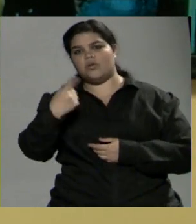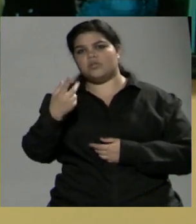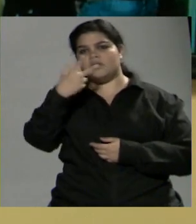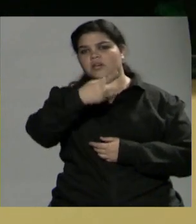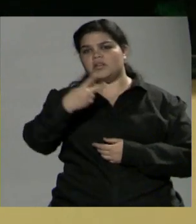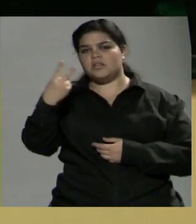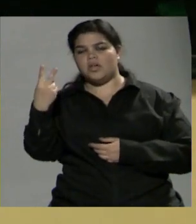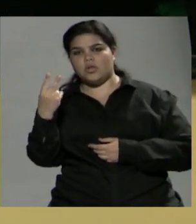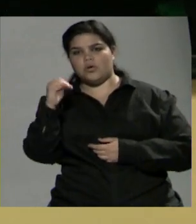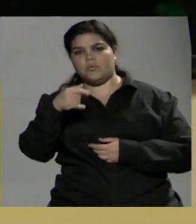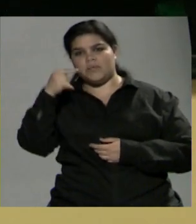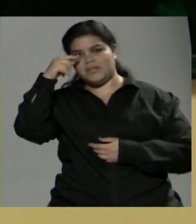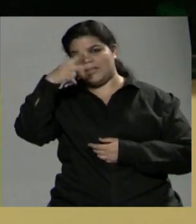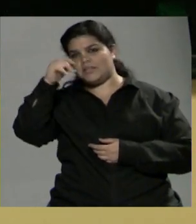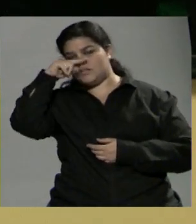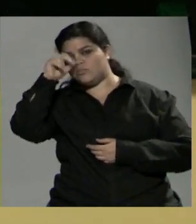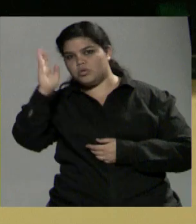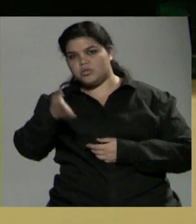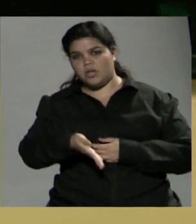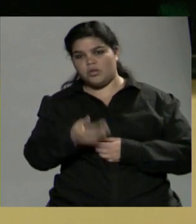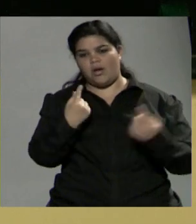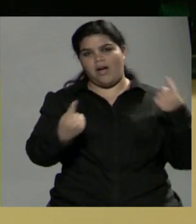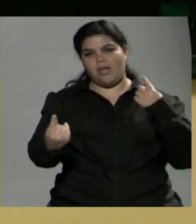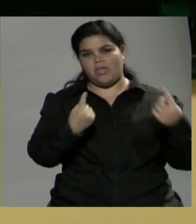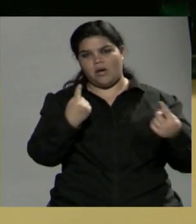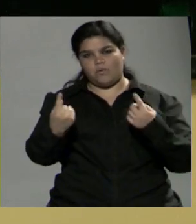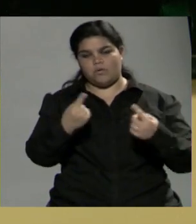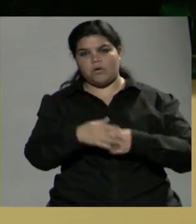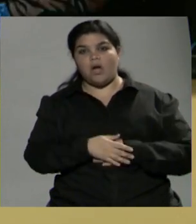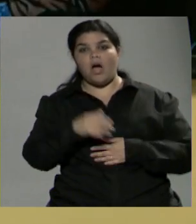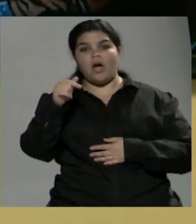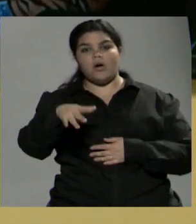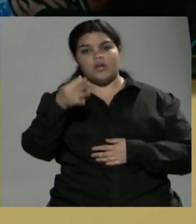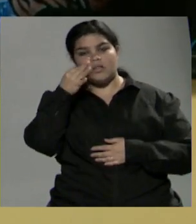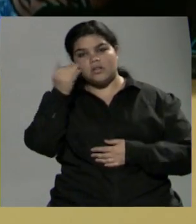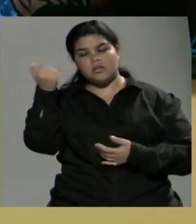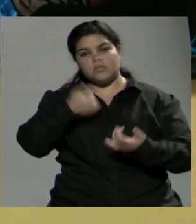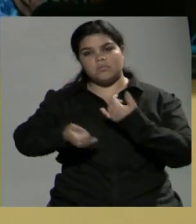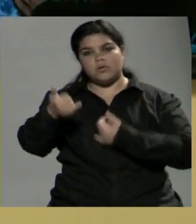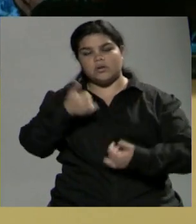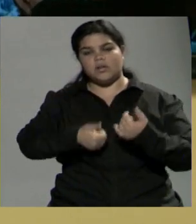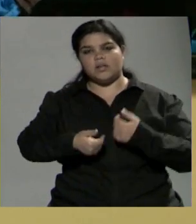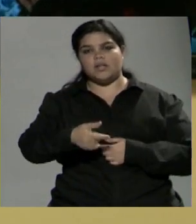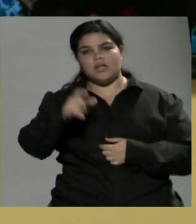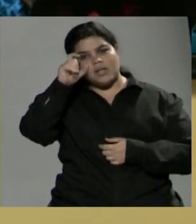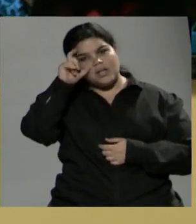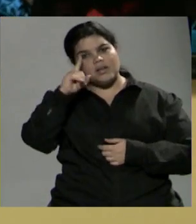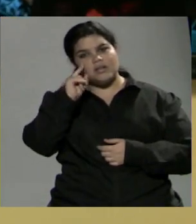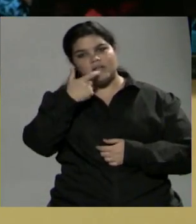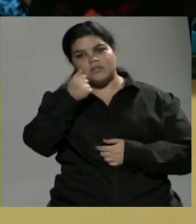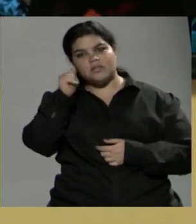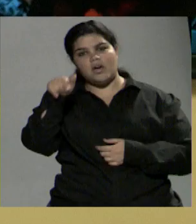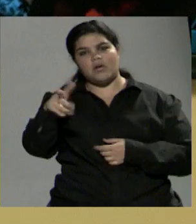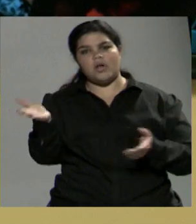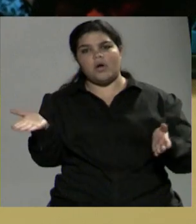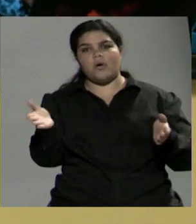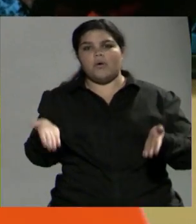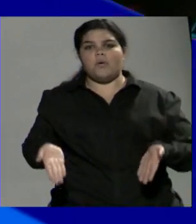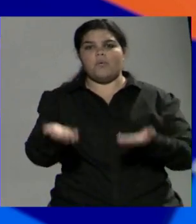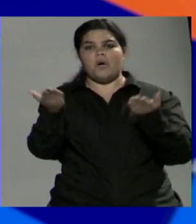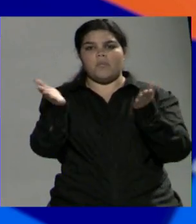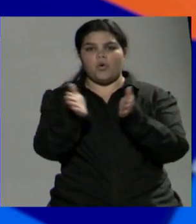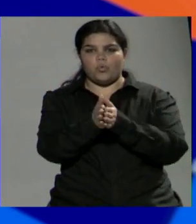32,37% respectivamente. Vamos a seguir compartiendo testimonios y es el turno de Elisa Carrió del Frente Vamos Juntos.